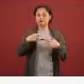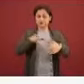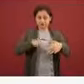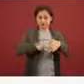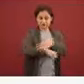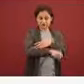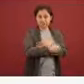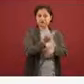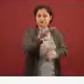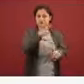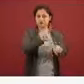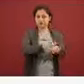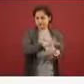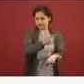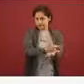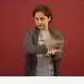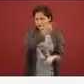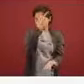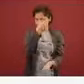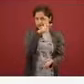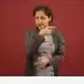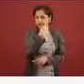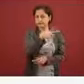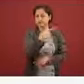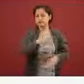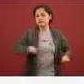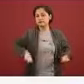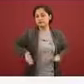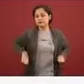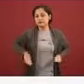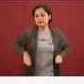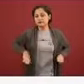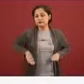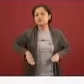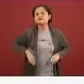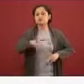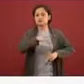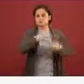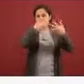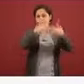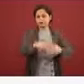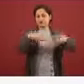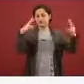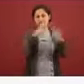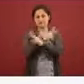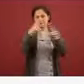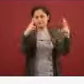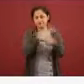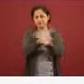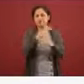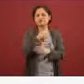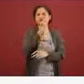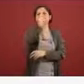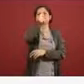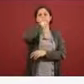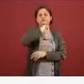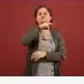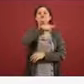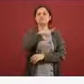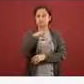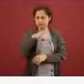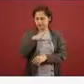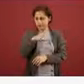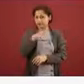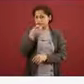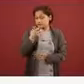terapia intensiva y también estuvieron con ventilación mecánica, es decir, intubados. Es el estado más